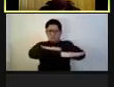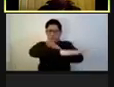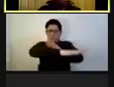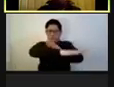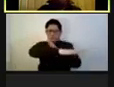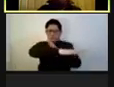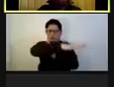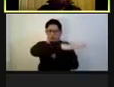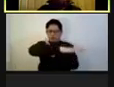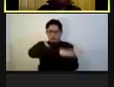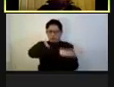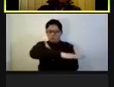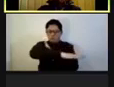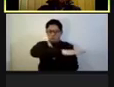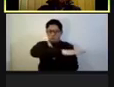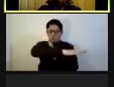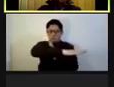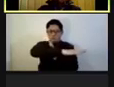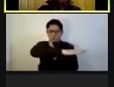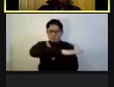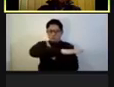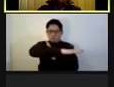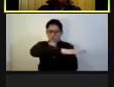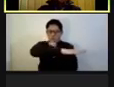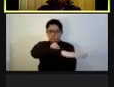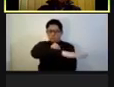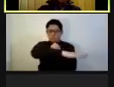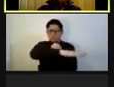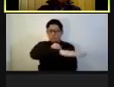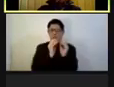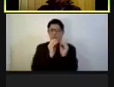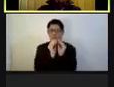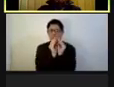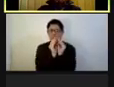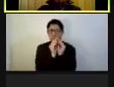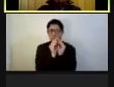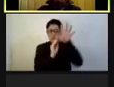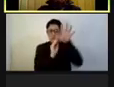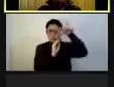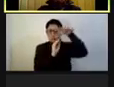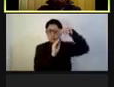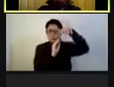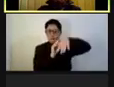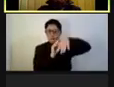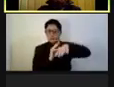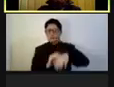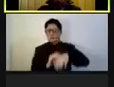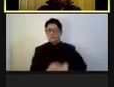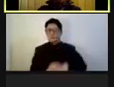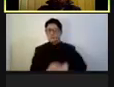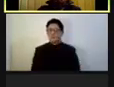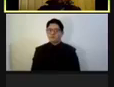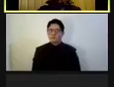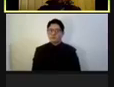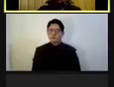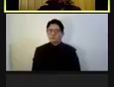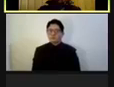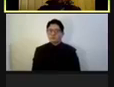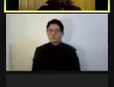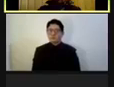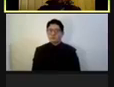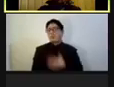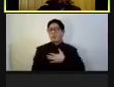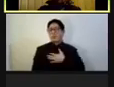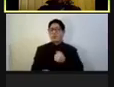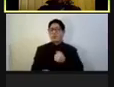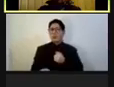Florencia, no sé en qué orden que ellos quisieran contestar y dialogar sobre primero lo obvio que para